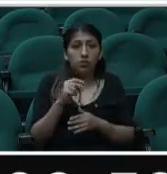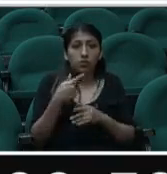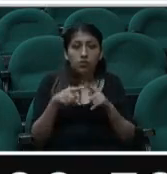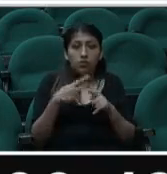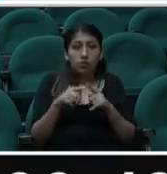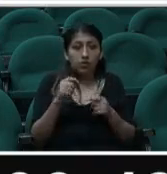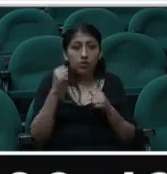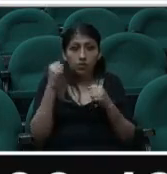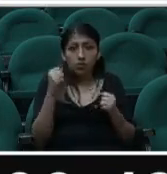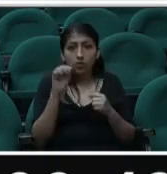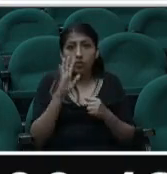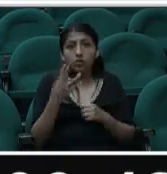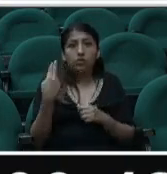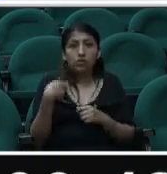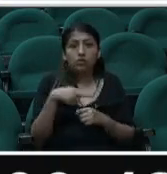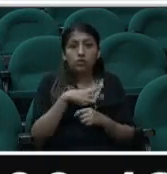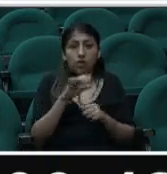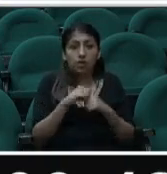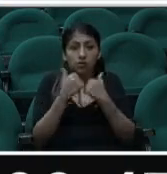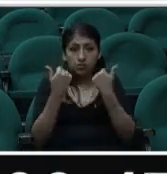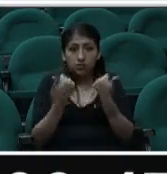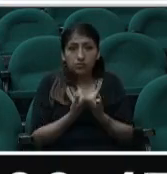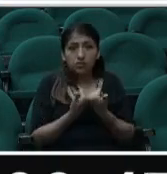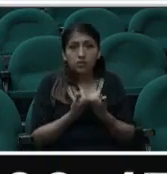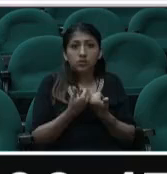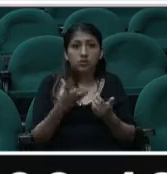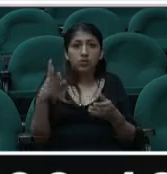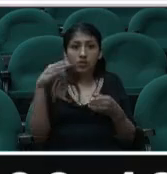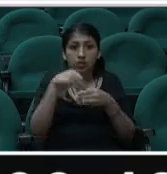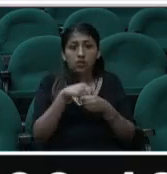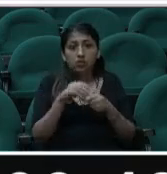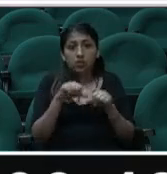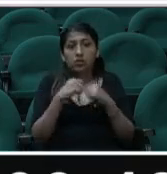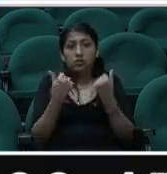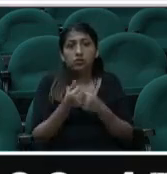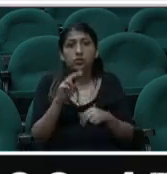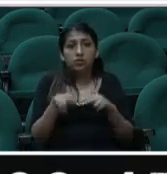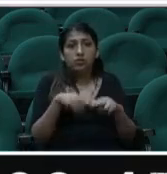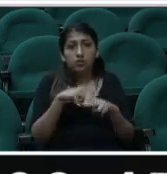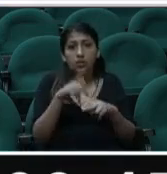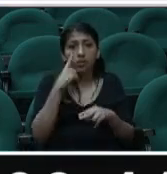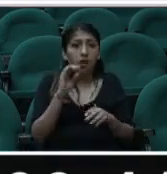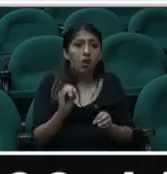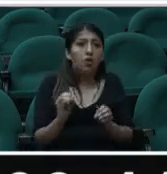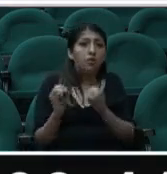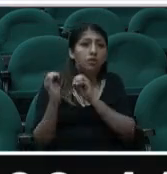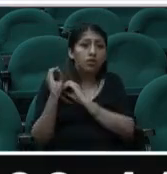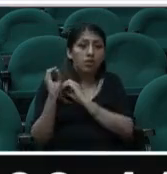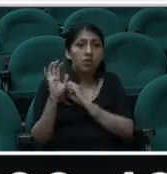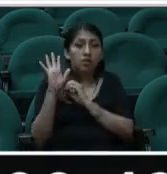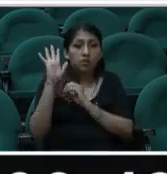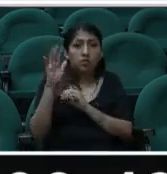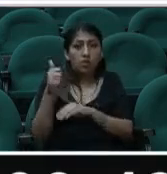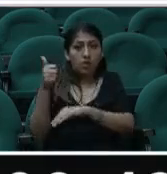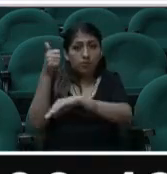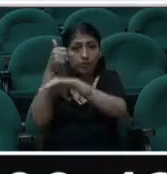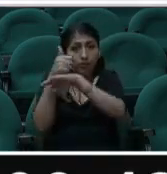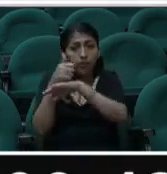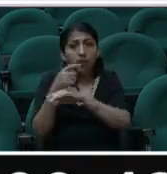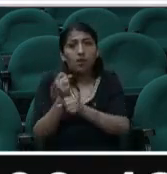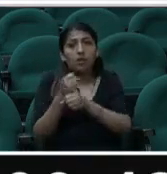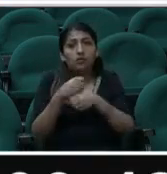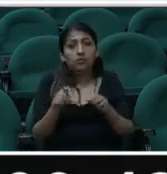poder coercitivo que tengamos los asambleístas dentro de la asamblea nacional para obligarle al ejecutivo a realizar